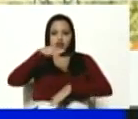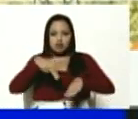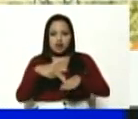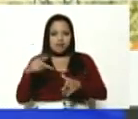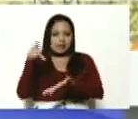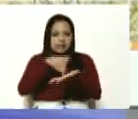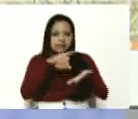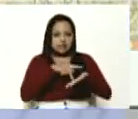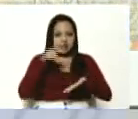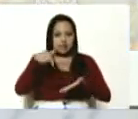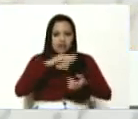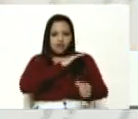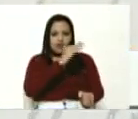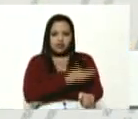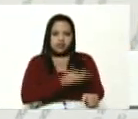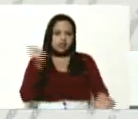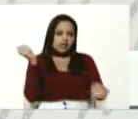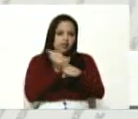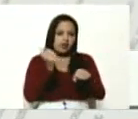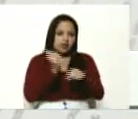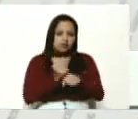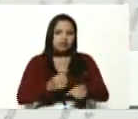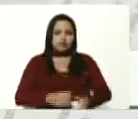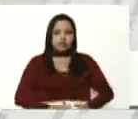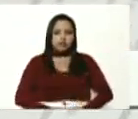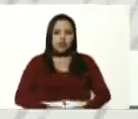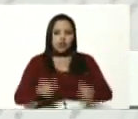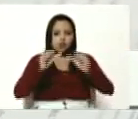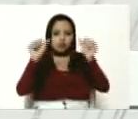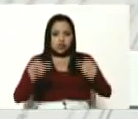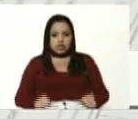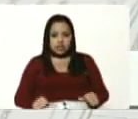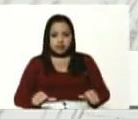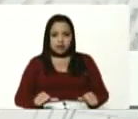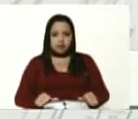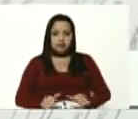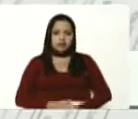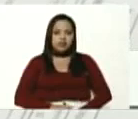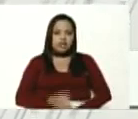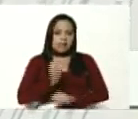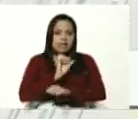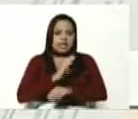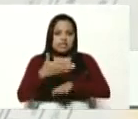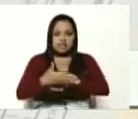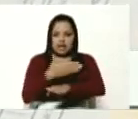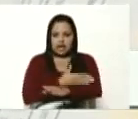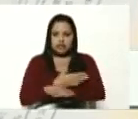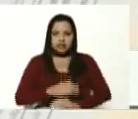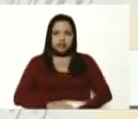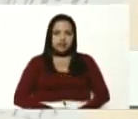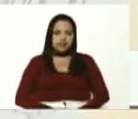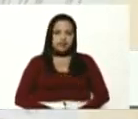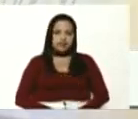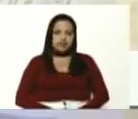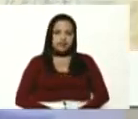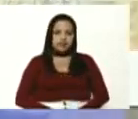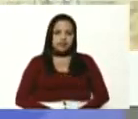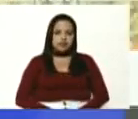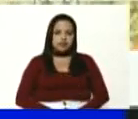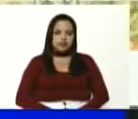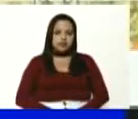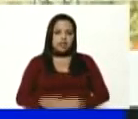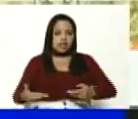a esa fuerza trabajadora un sistema de esta temprana que lleguen aquí a los gerentes